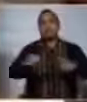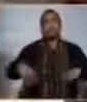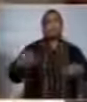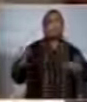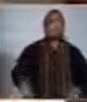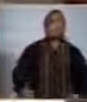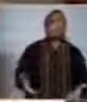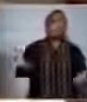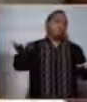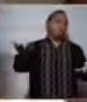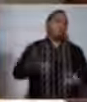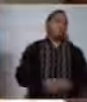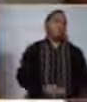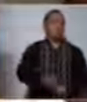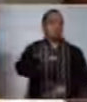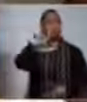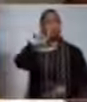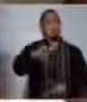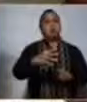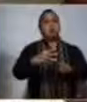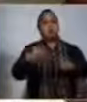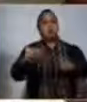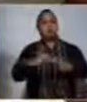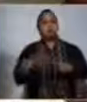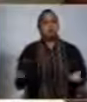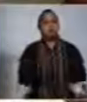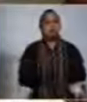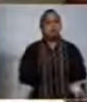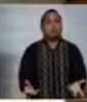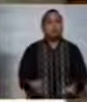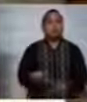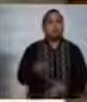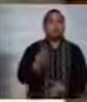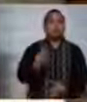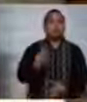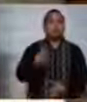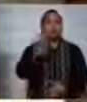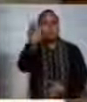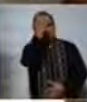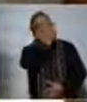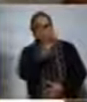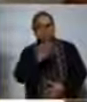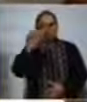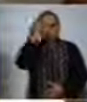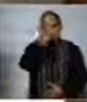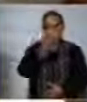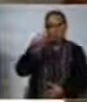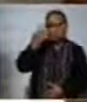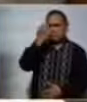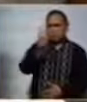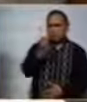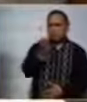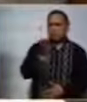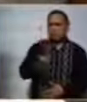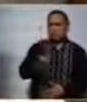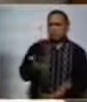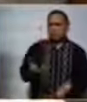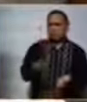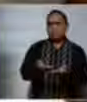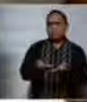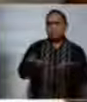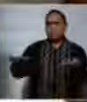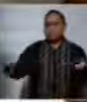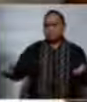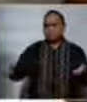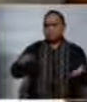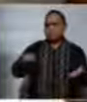¿no? claro. O 5 centavos, ¿no? Pero no versó sobre lo edificado, sobre lo construido. No es lo mismo, y todos lo sabemos, un terreno que